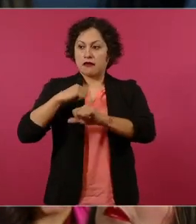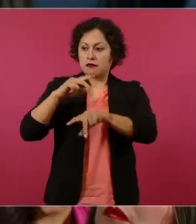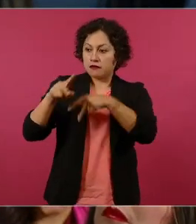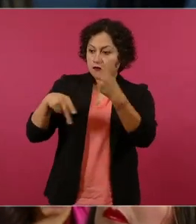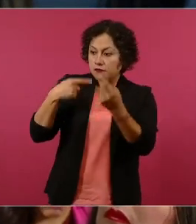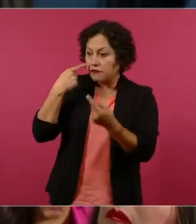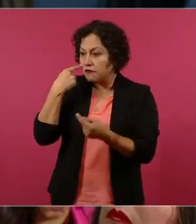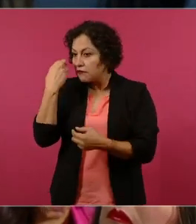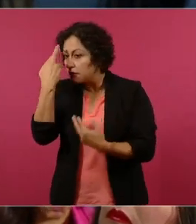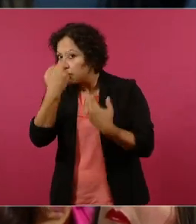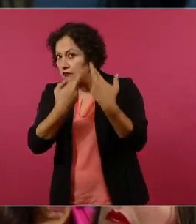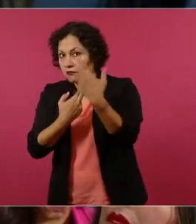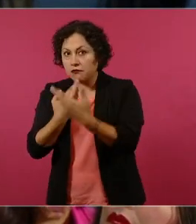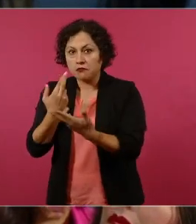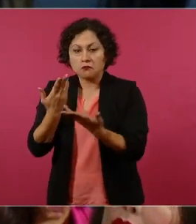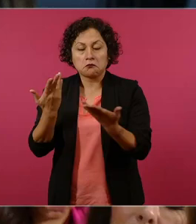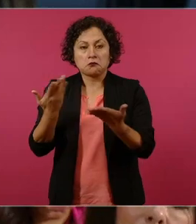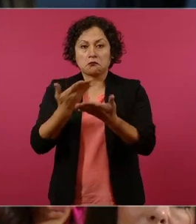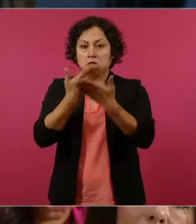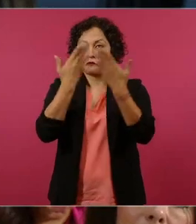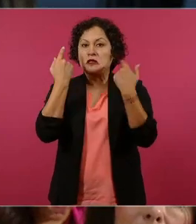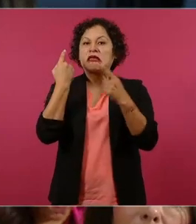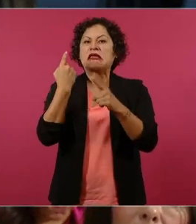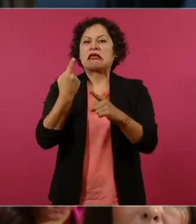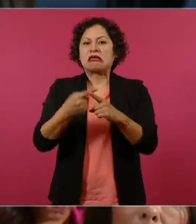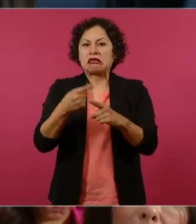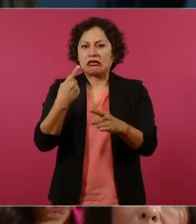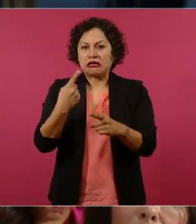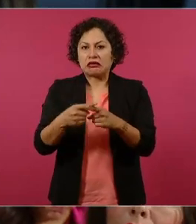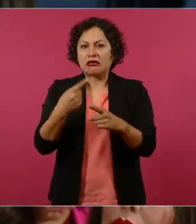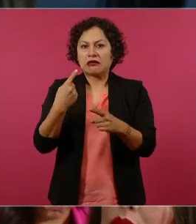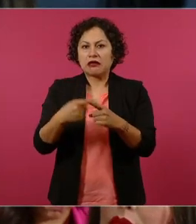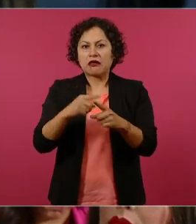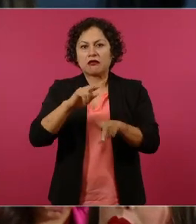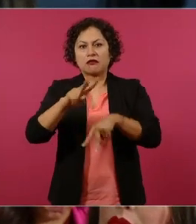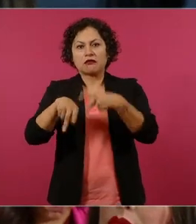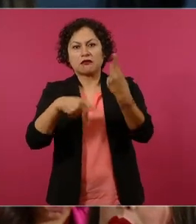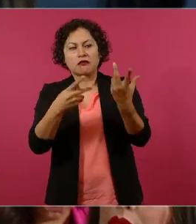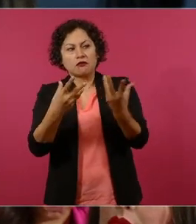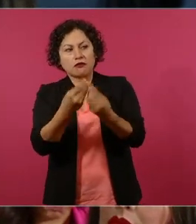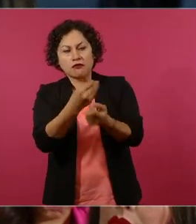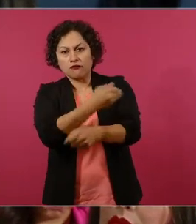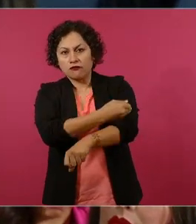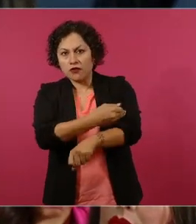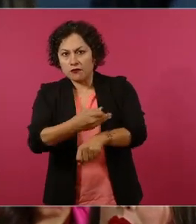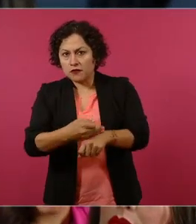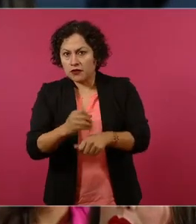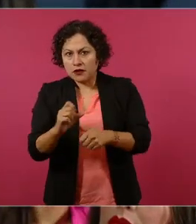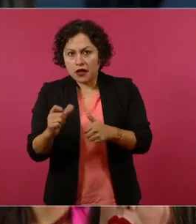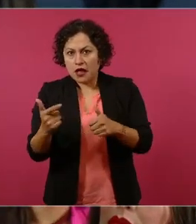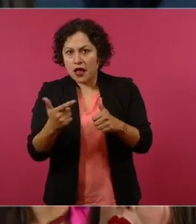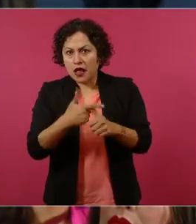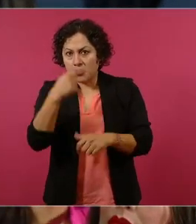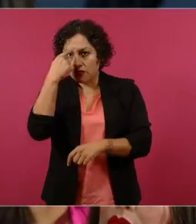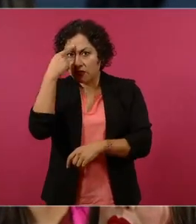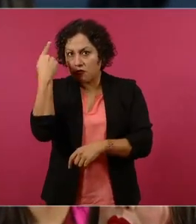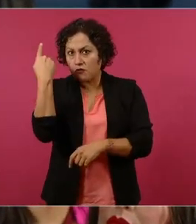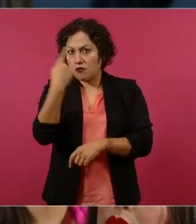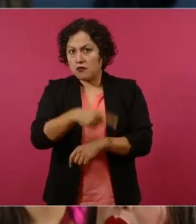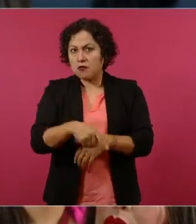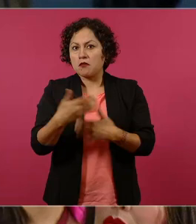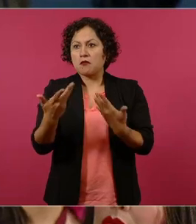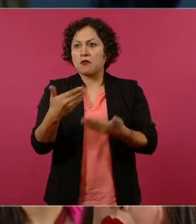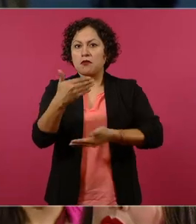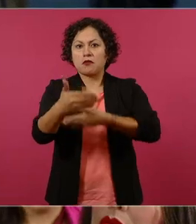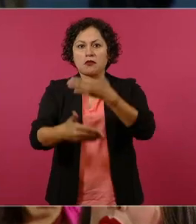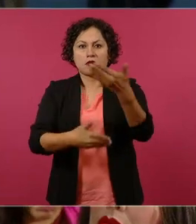federación usted o la secretaria de seguridad eh hablar con la familia de Socorro para garantizar su seguridad también reforzar la seguridad